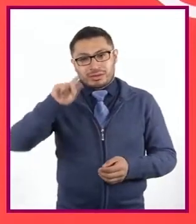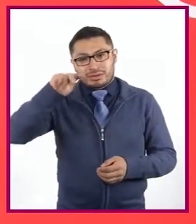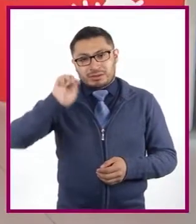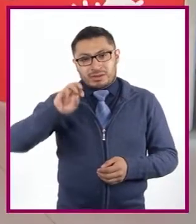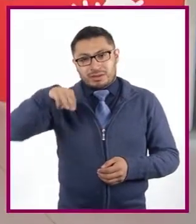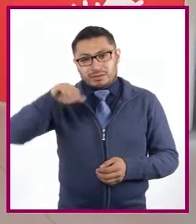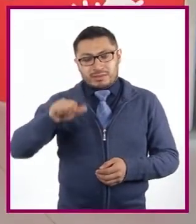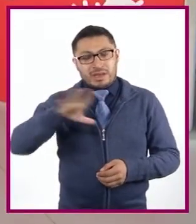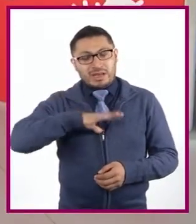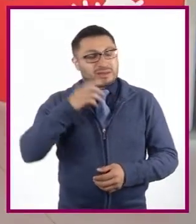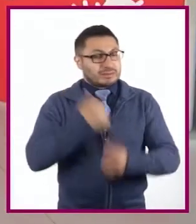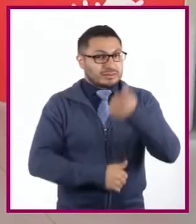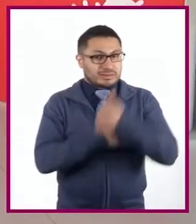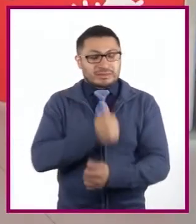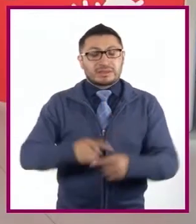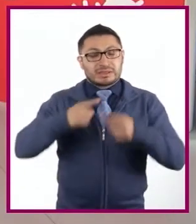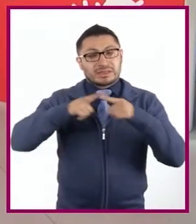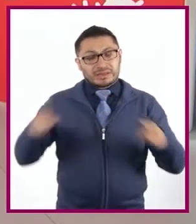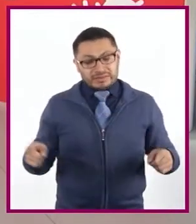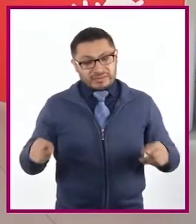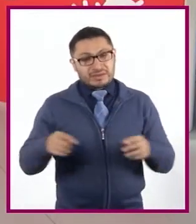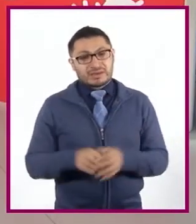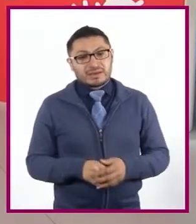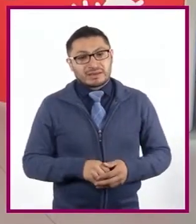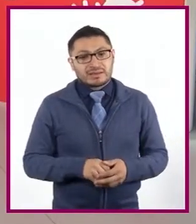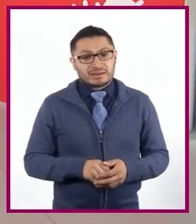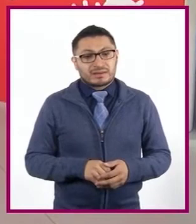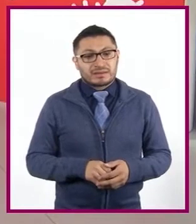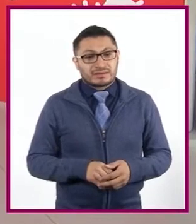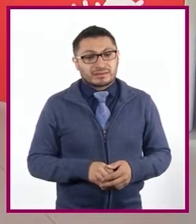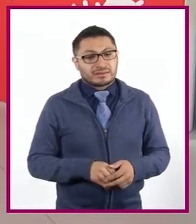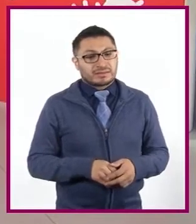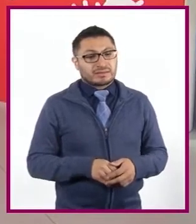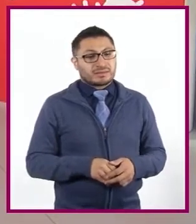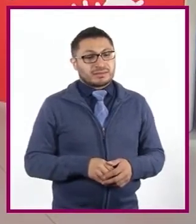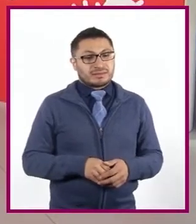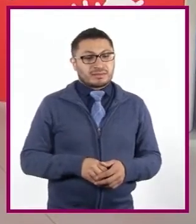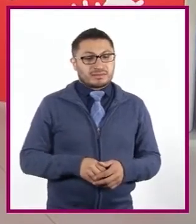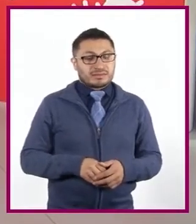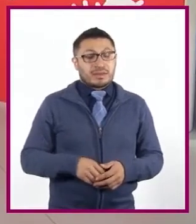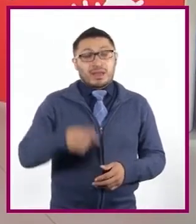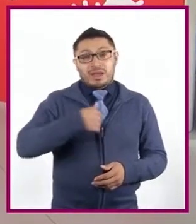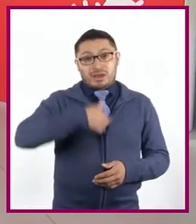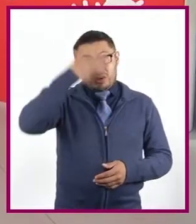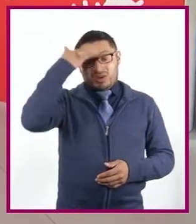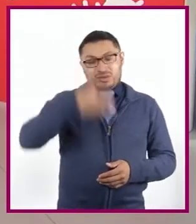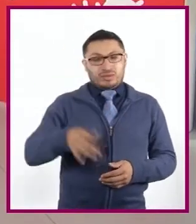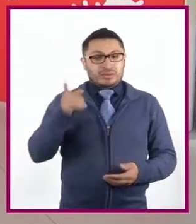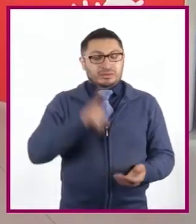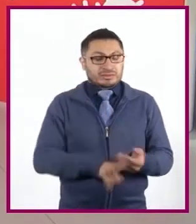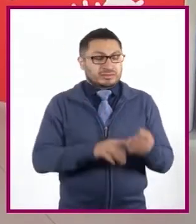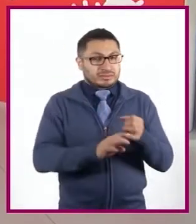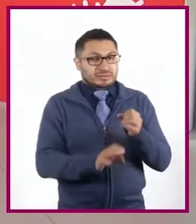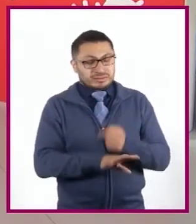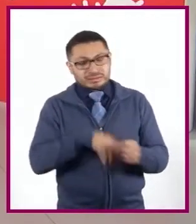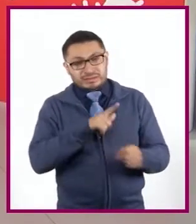interespecífica. Por cierto, maestro, yo sé que en los animales las interacciones